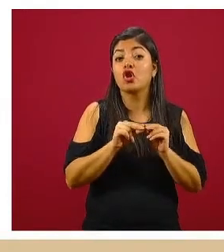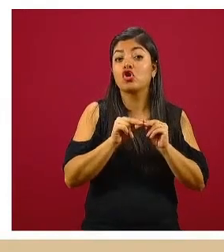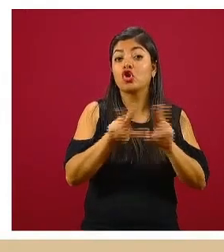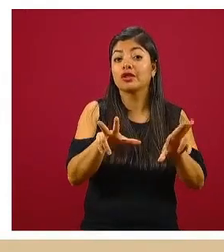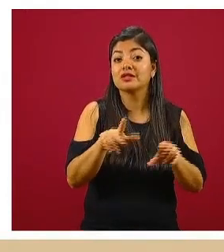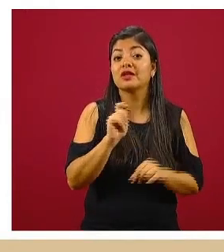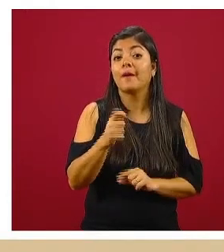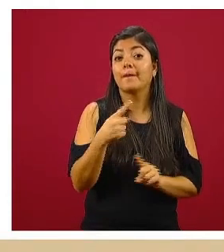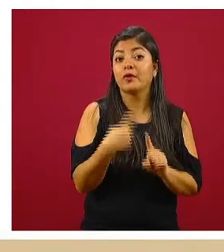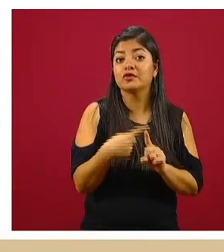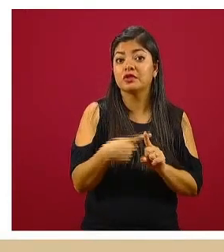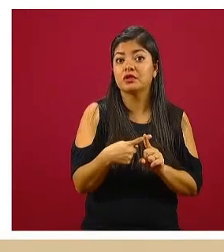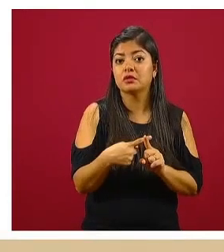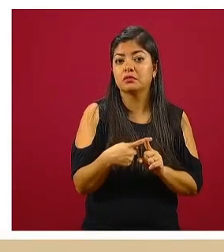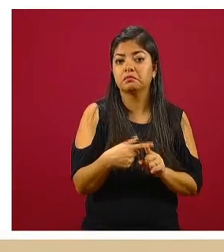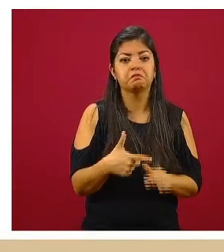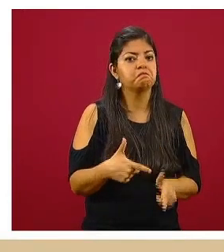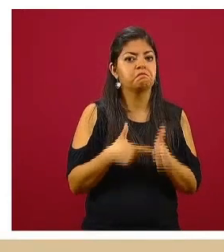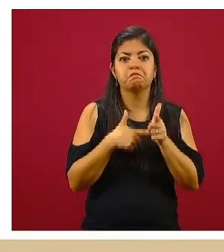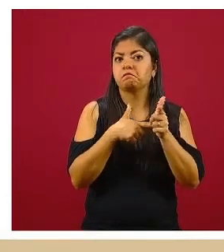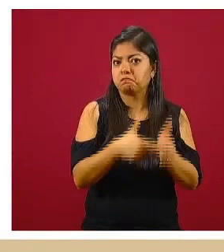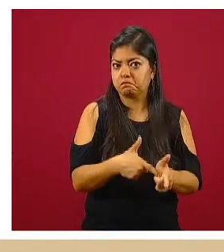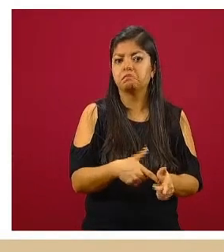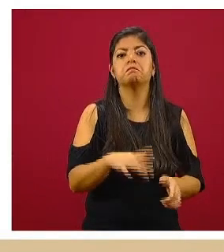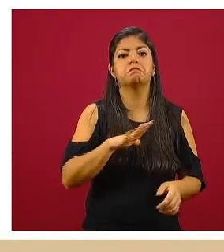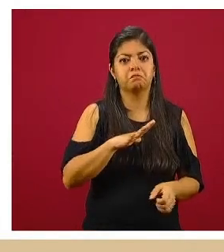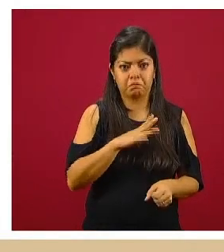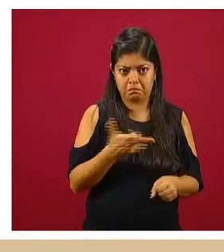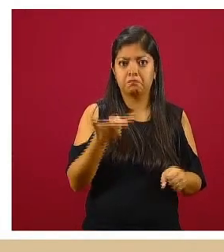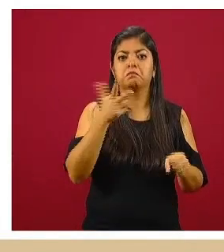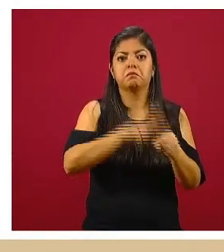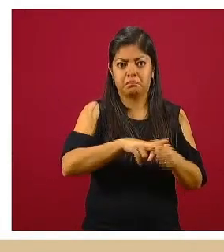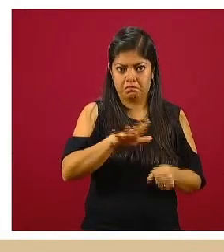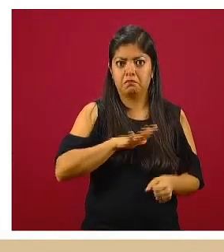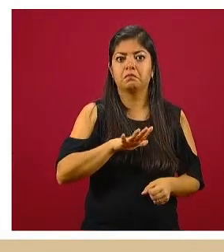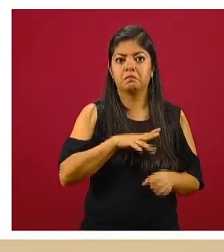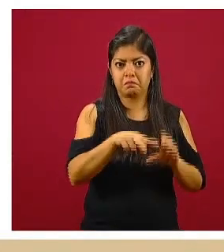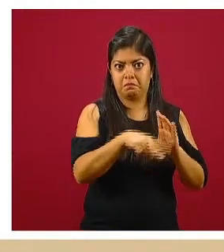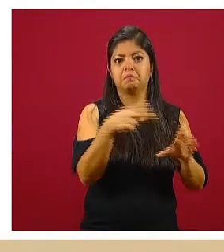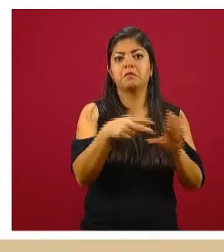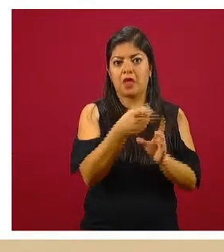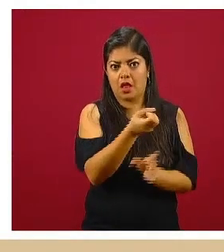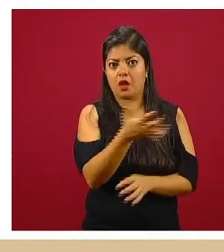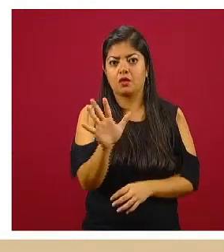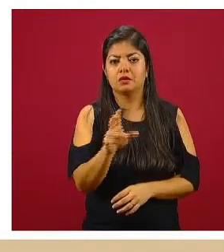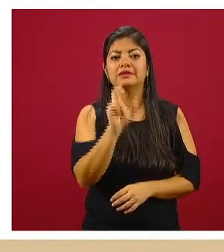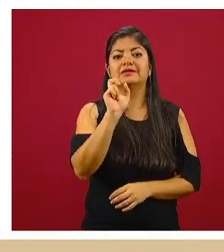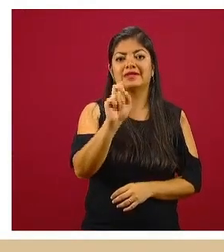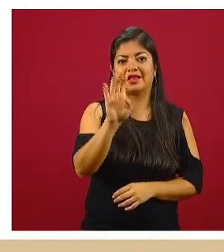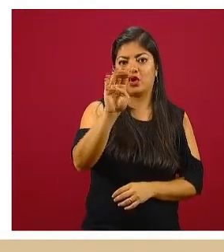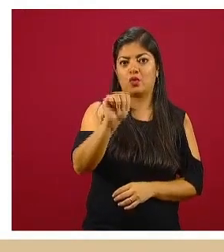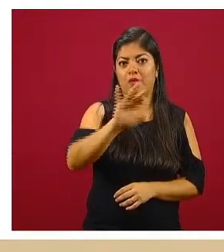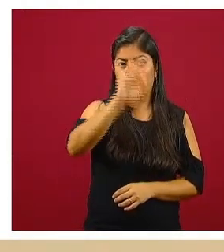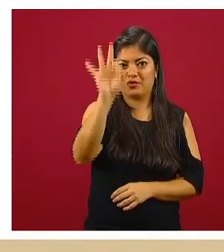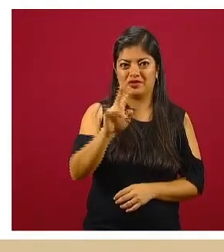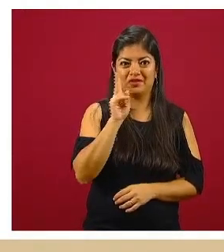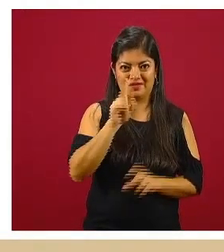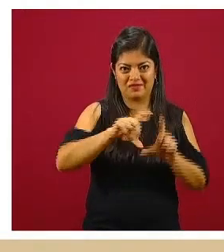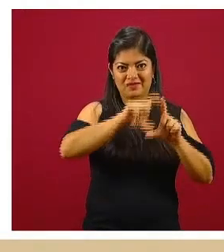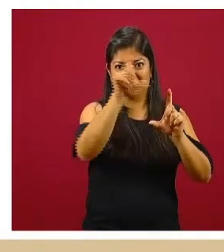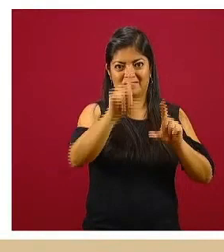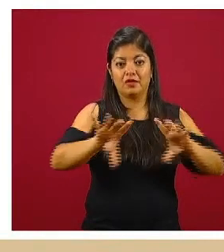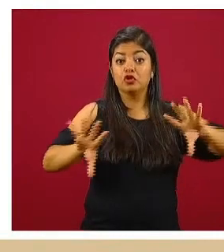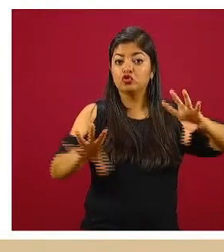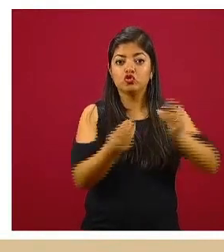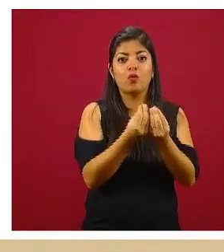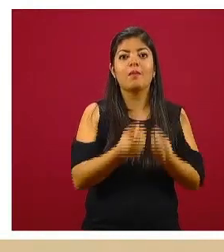que hemos logrado mantener disponibilidad hospitalaria, 39% en el nivel nacional, como se puede ver aquí. Esta es la suma